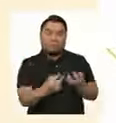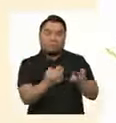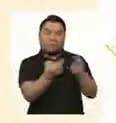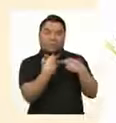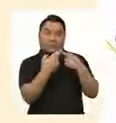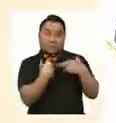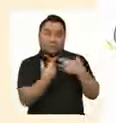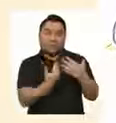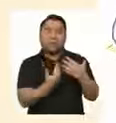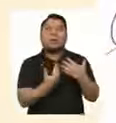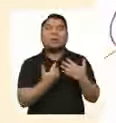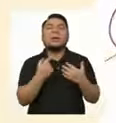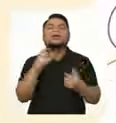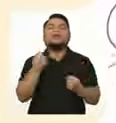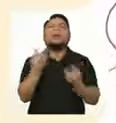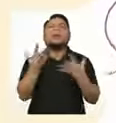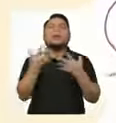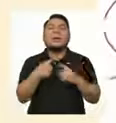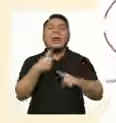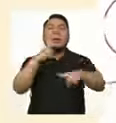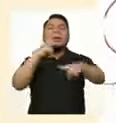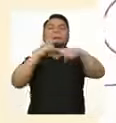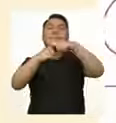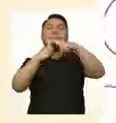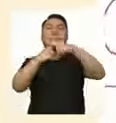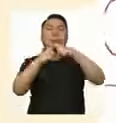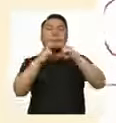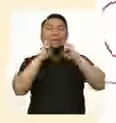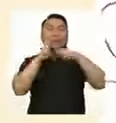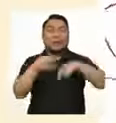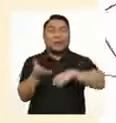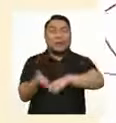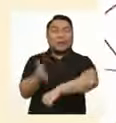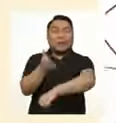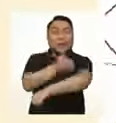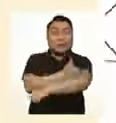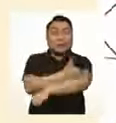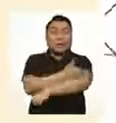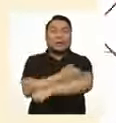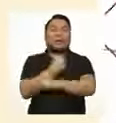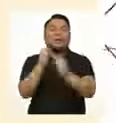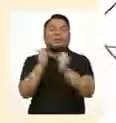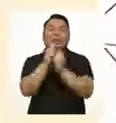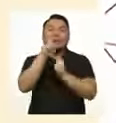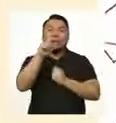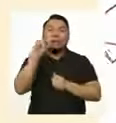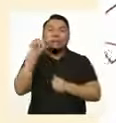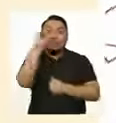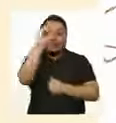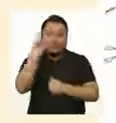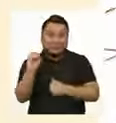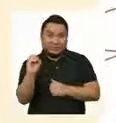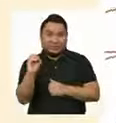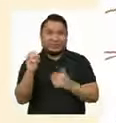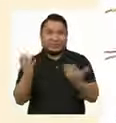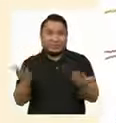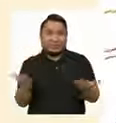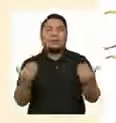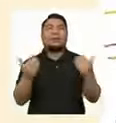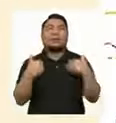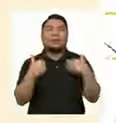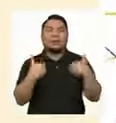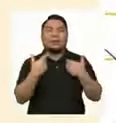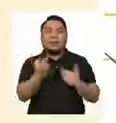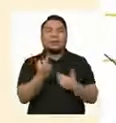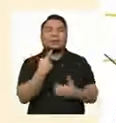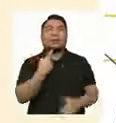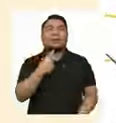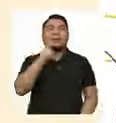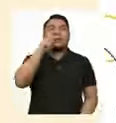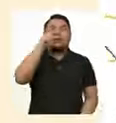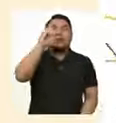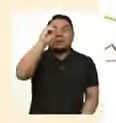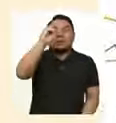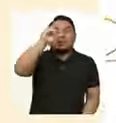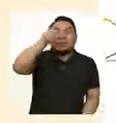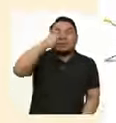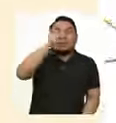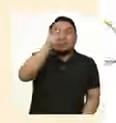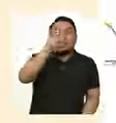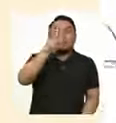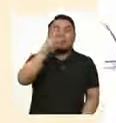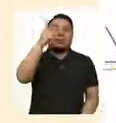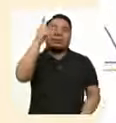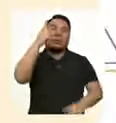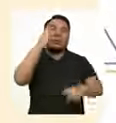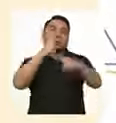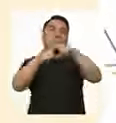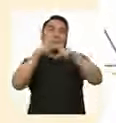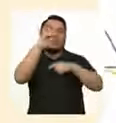porcentual, multiplicamos el resultado anterior por 100%. Tenemos 1/10 por